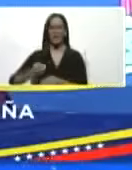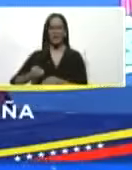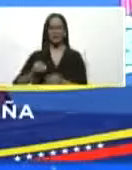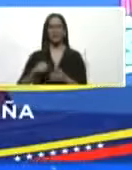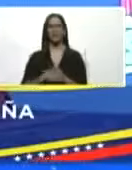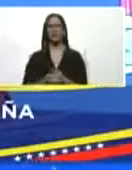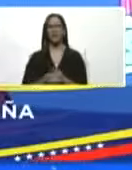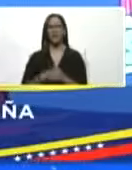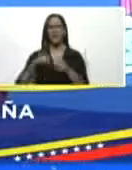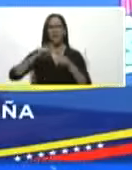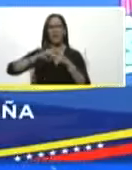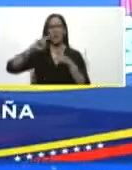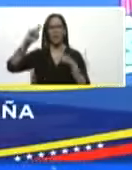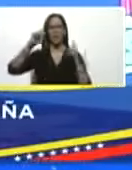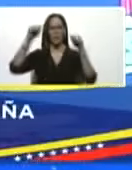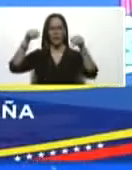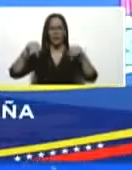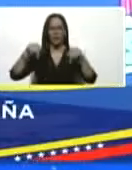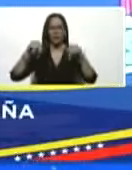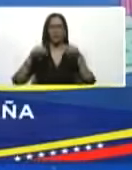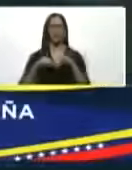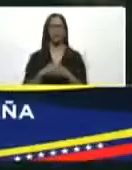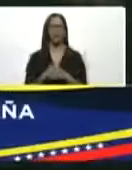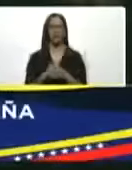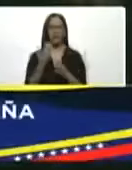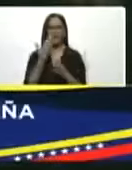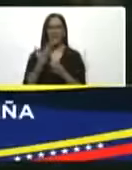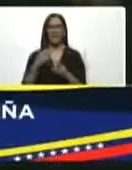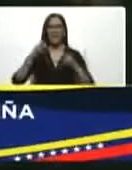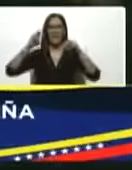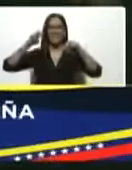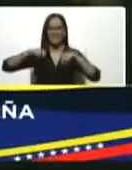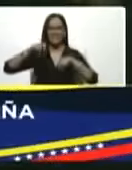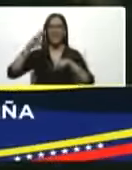Humboldt, aquí frente a la silla de Caracas,